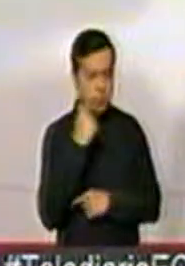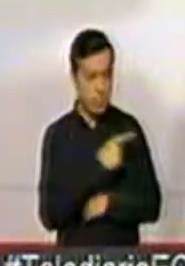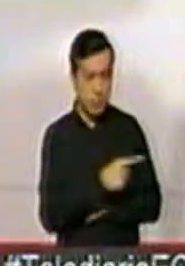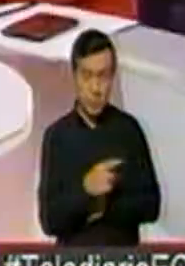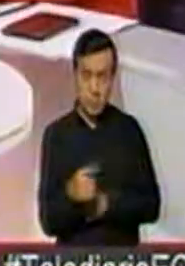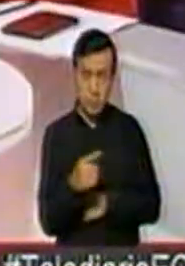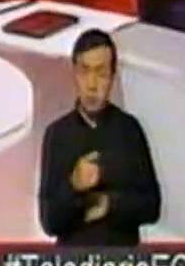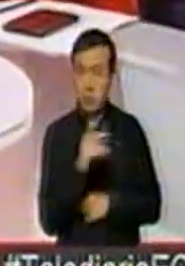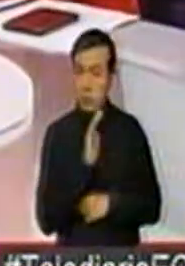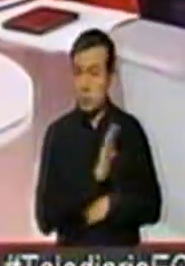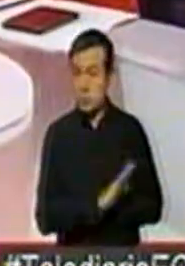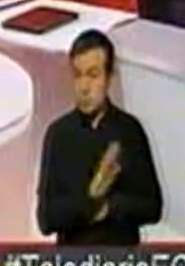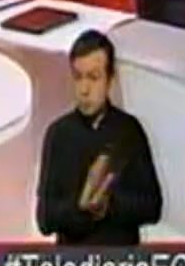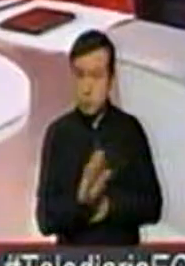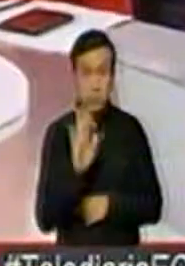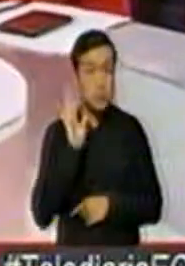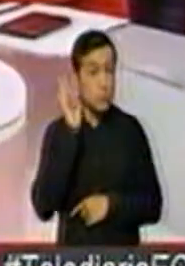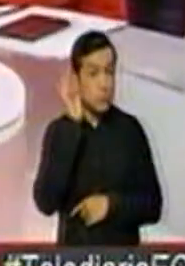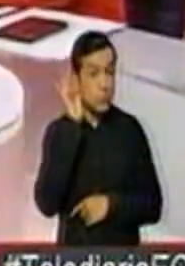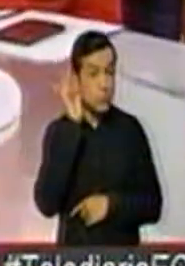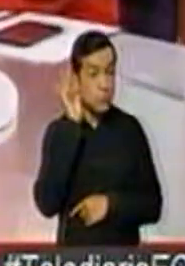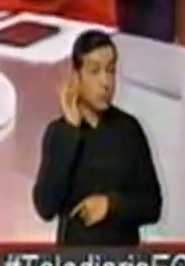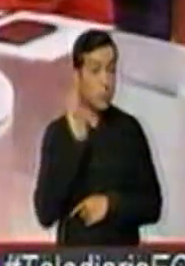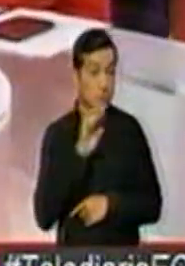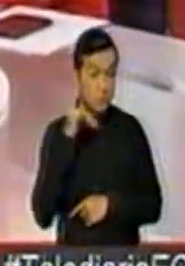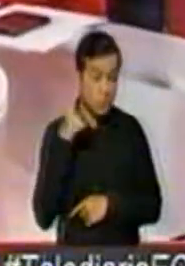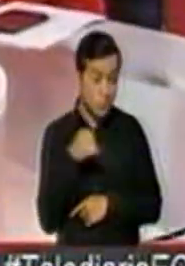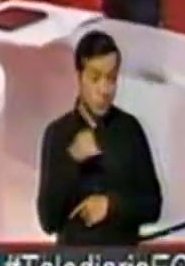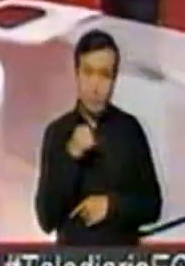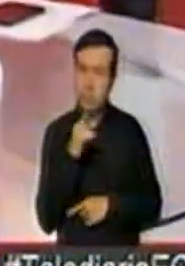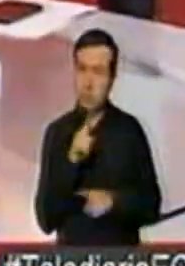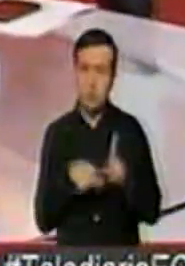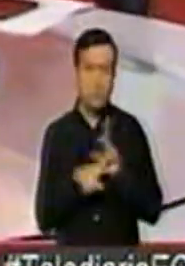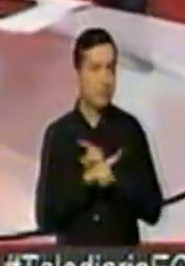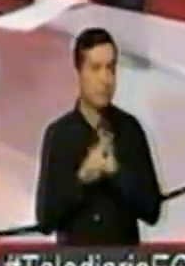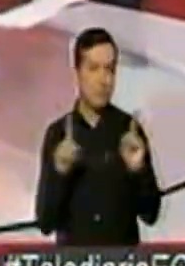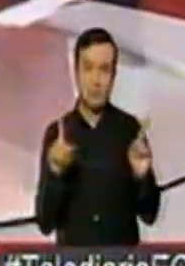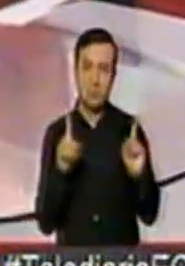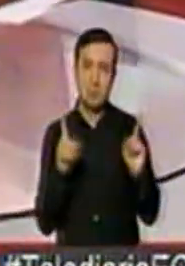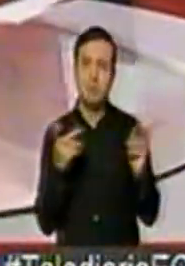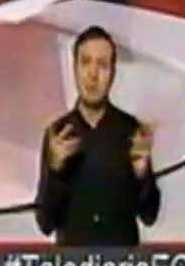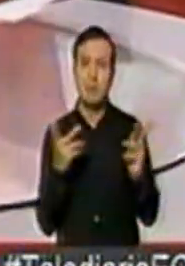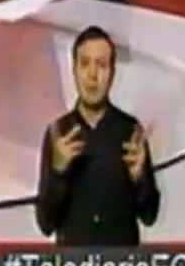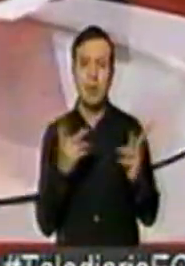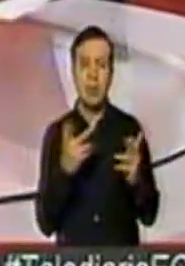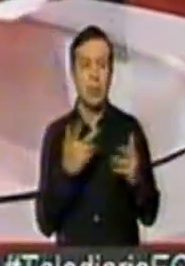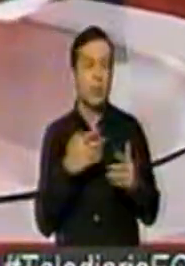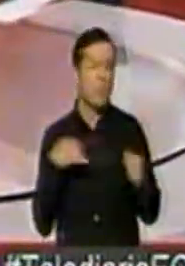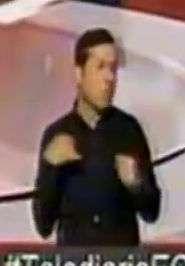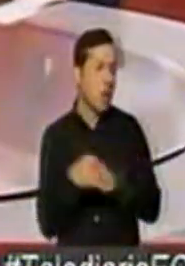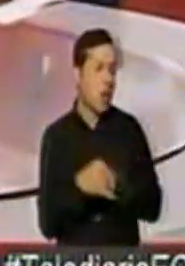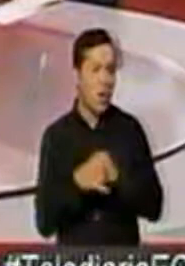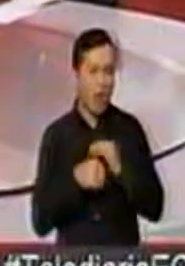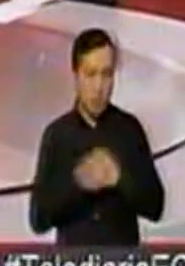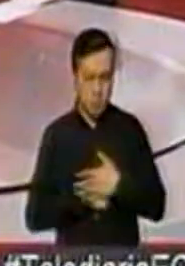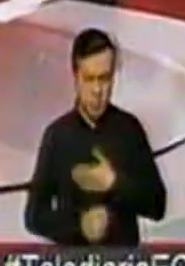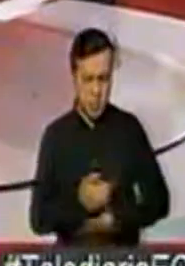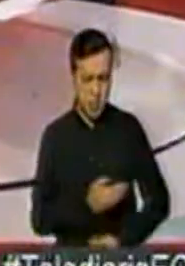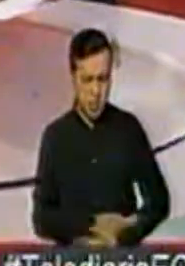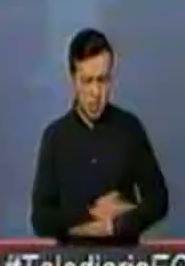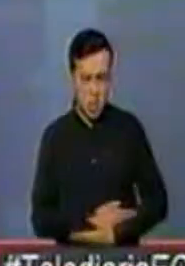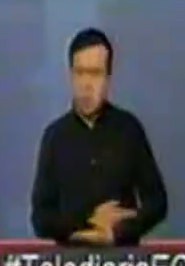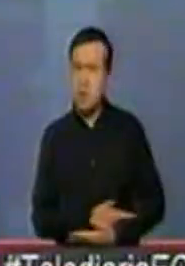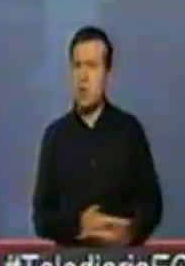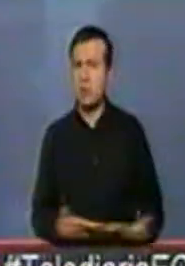que además de que una mujer es víctima de una violación, no puede tener ni cargar con el fruto de esa violación porque esa es una doble revictimización.